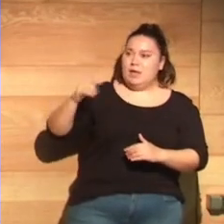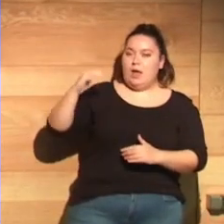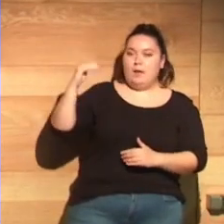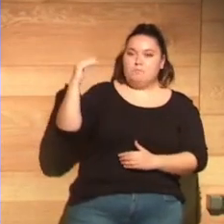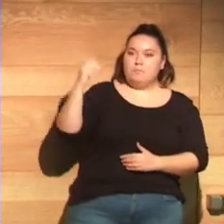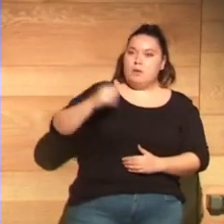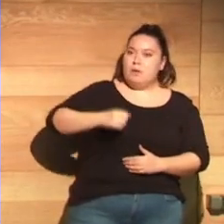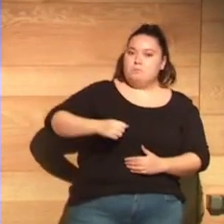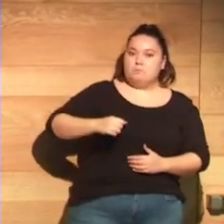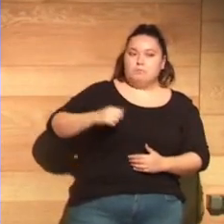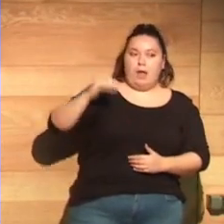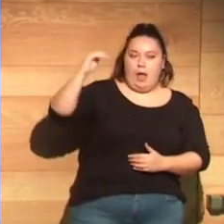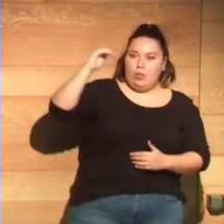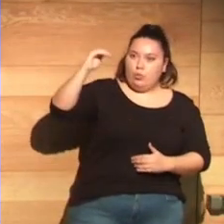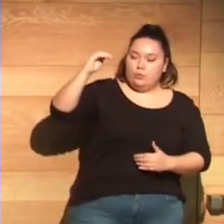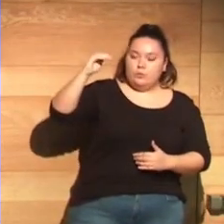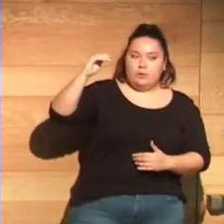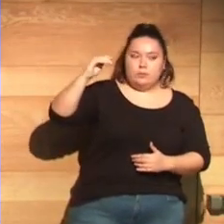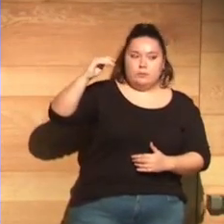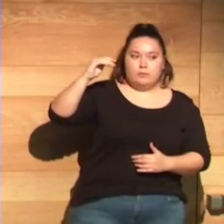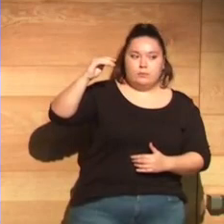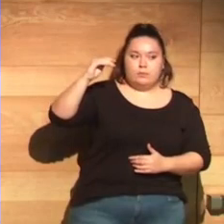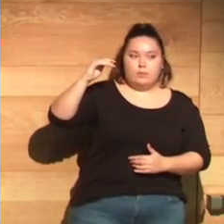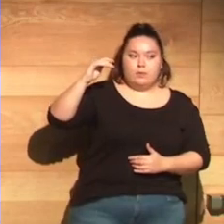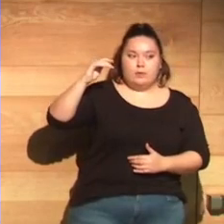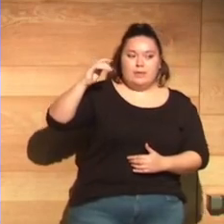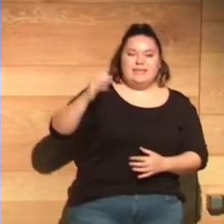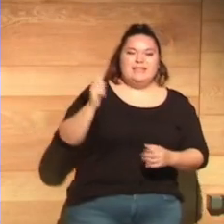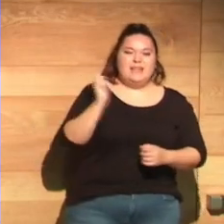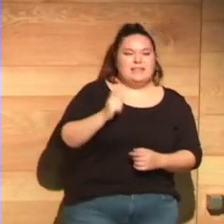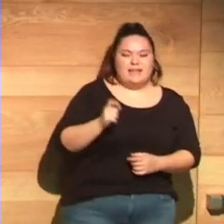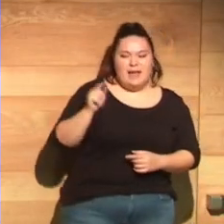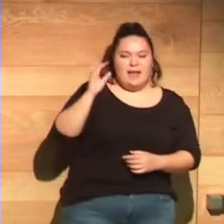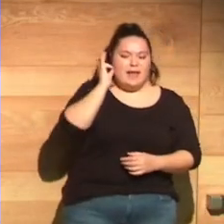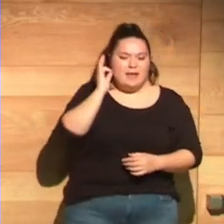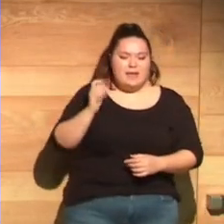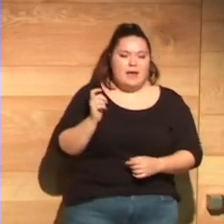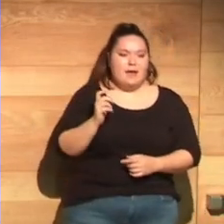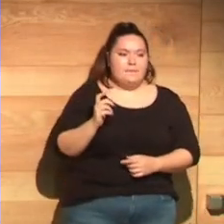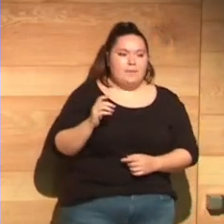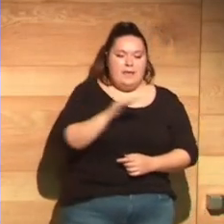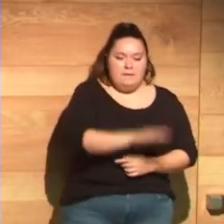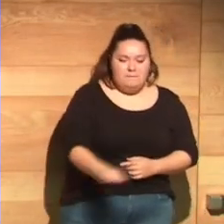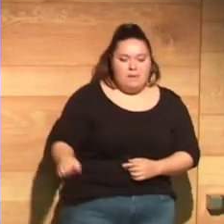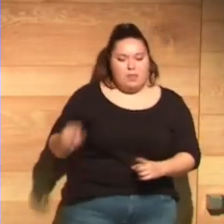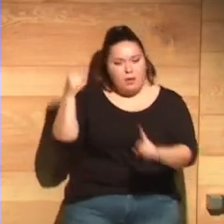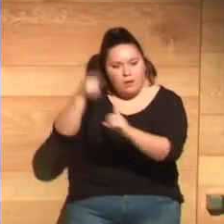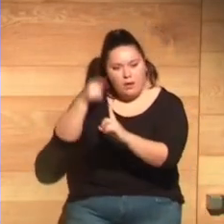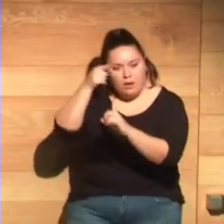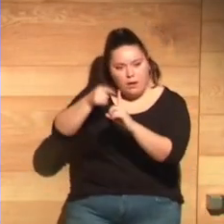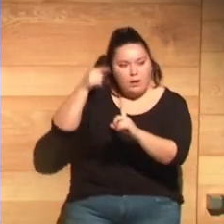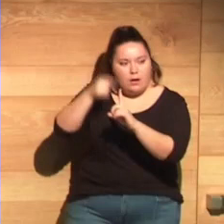la adulta que se convierte ella, si es que alguna vez llega a ser una adulta del todo, porque yo creo que de alguna manera siempre se aferra